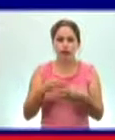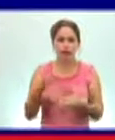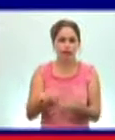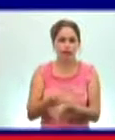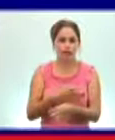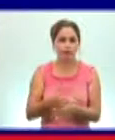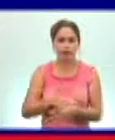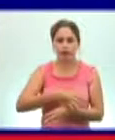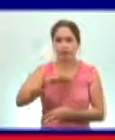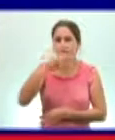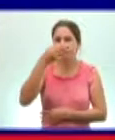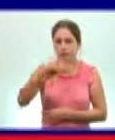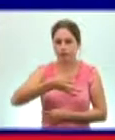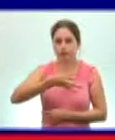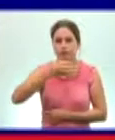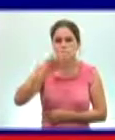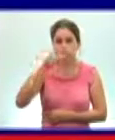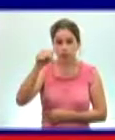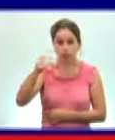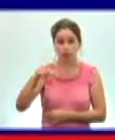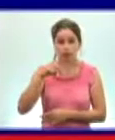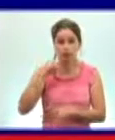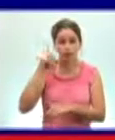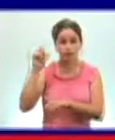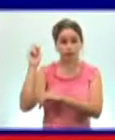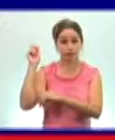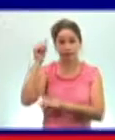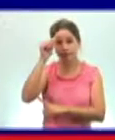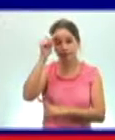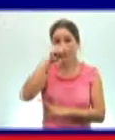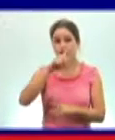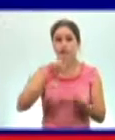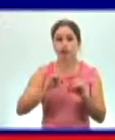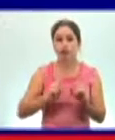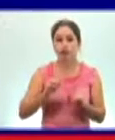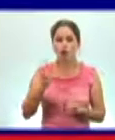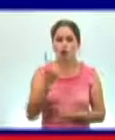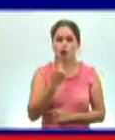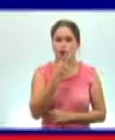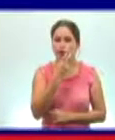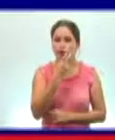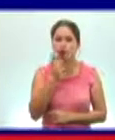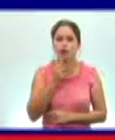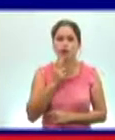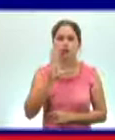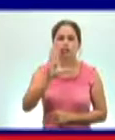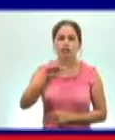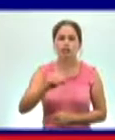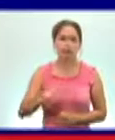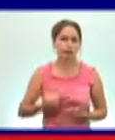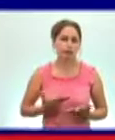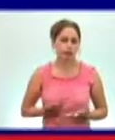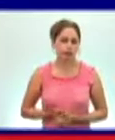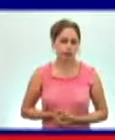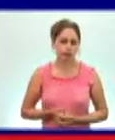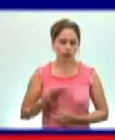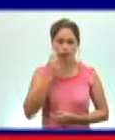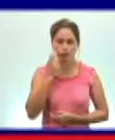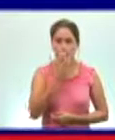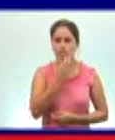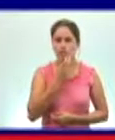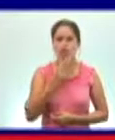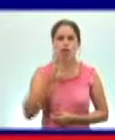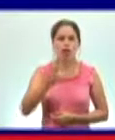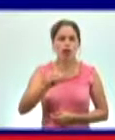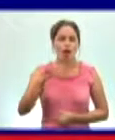determinados símbolos ideológicos de la revolución. Y uno de ellos es Martí. Dice el Che, al Martí que habla y que piensa